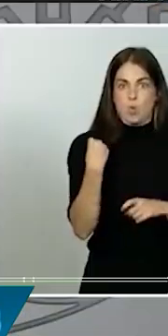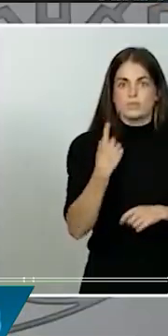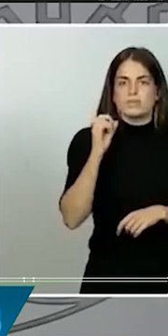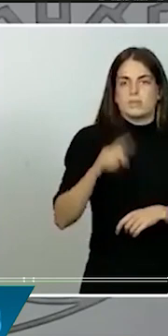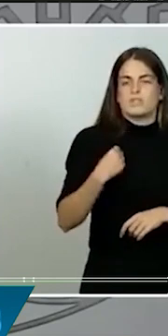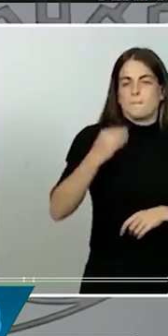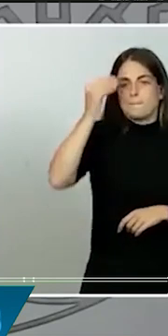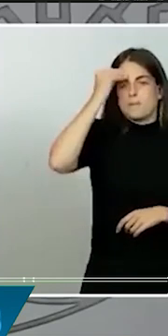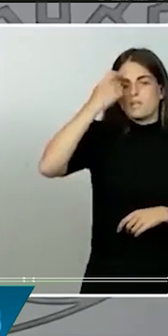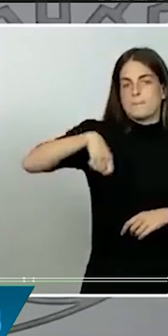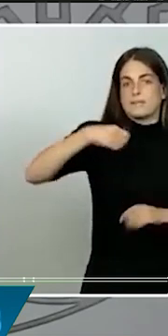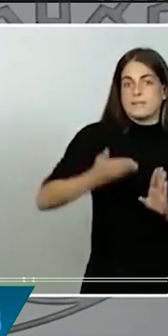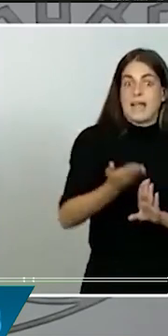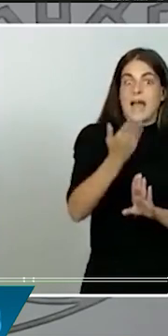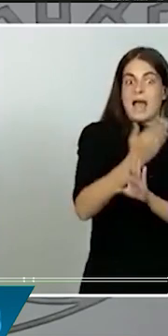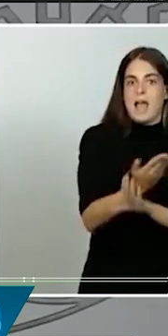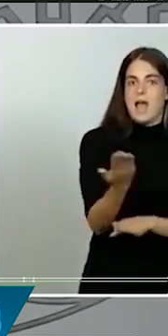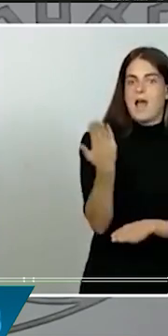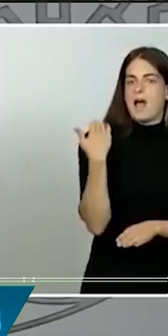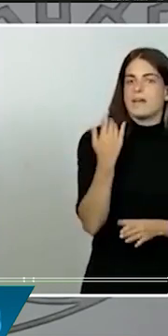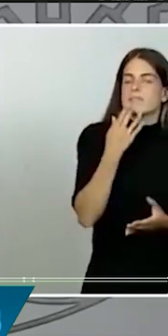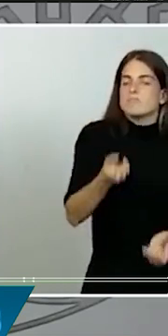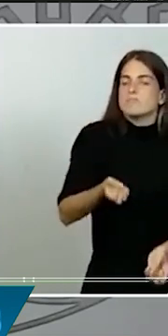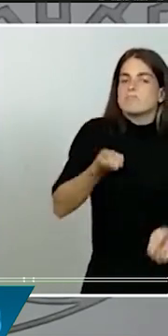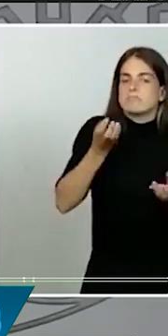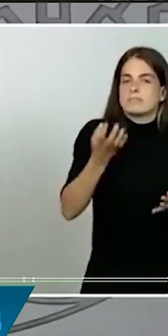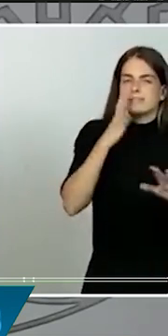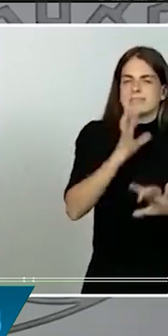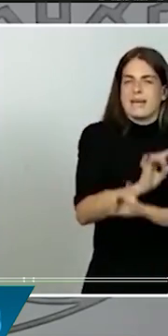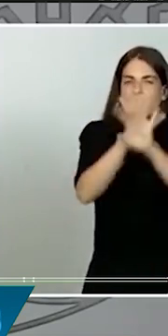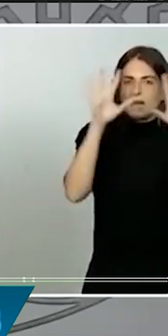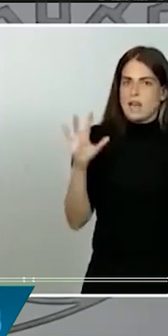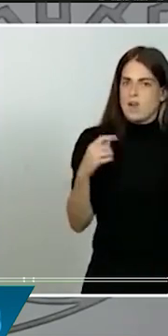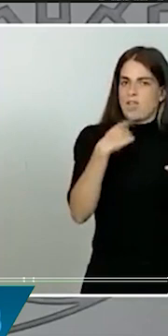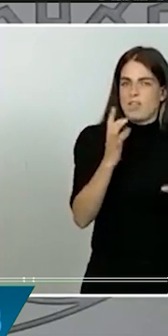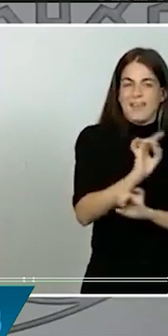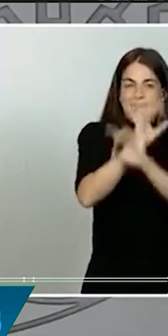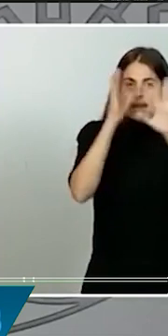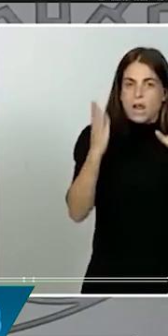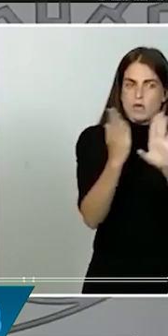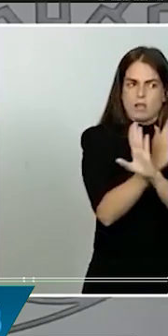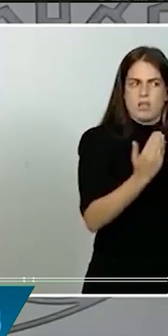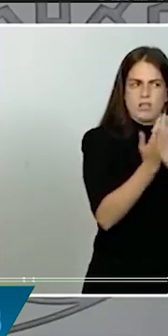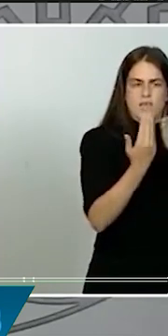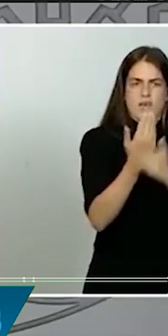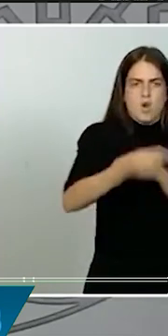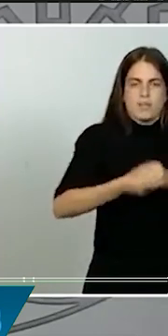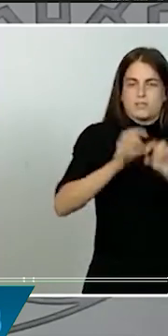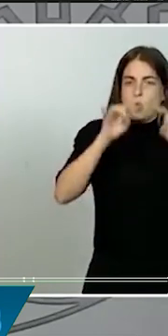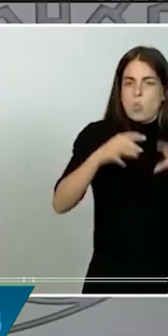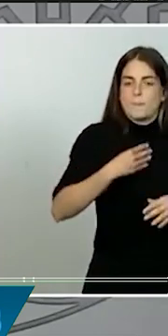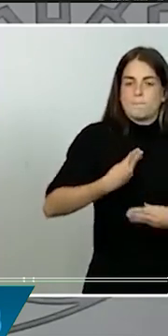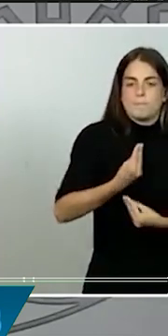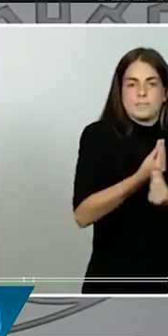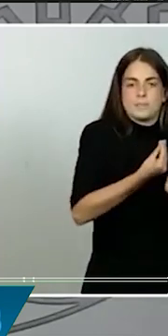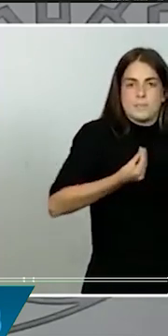compra desperdigada de pañales, ¿cuánto no estamos desperdiciando en toda la sanidad española por la ausencia de medidas de eficiencia, por